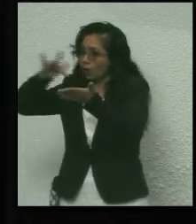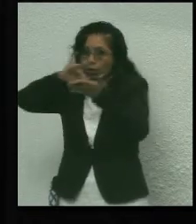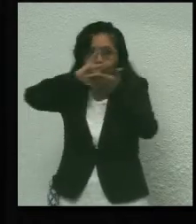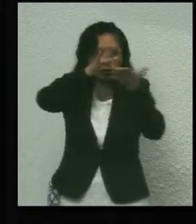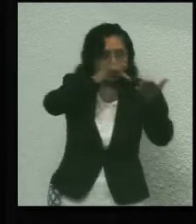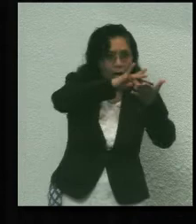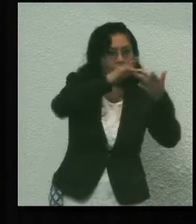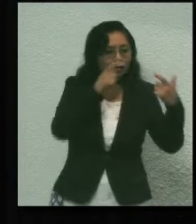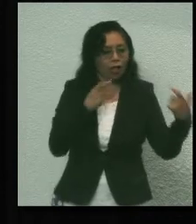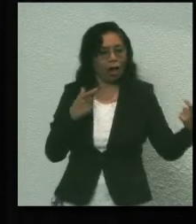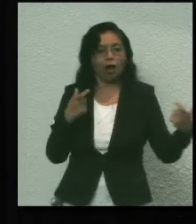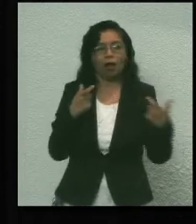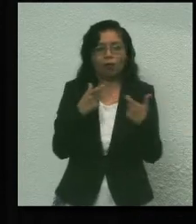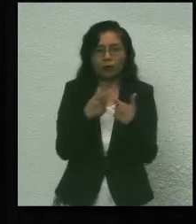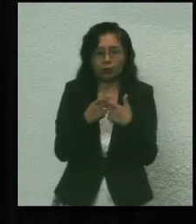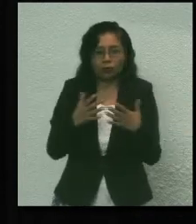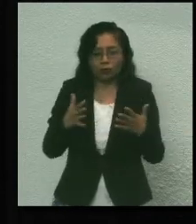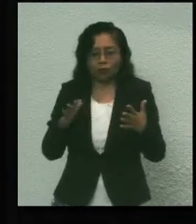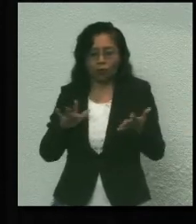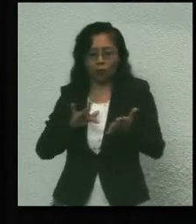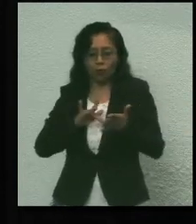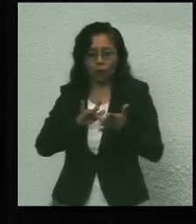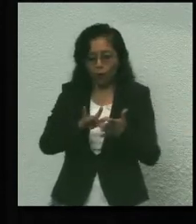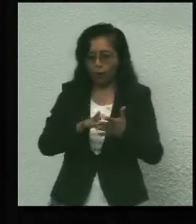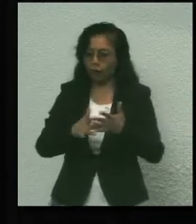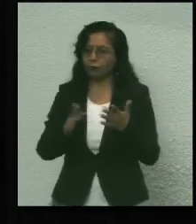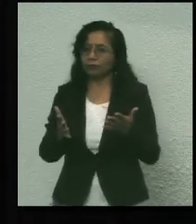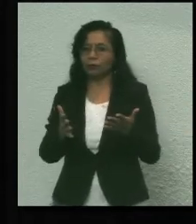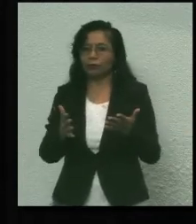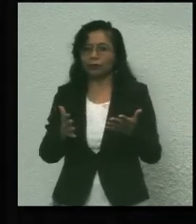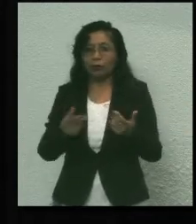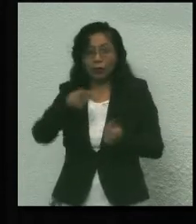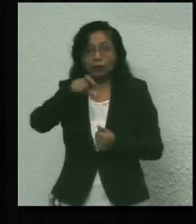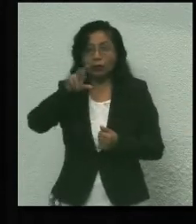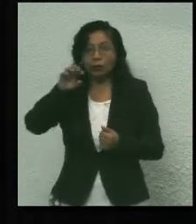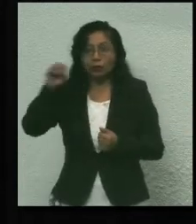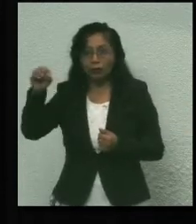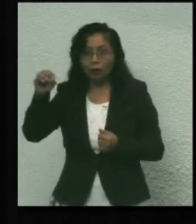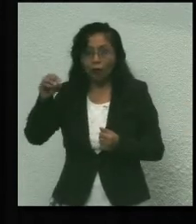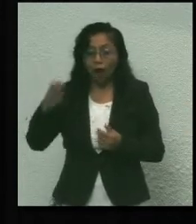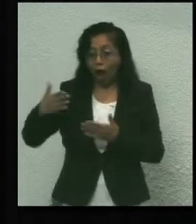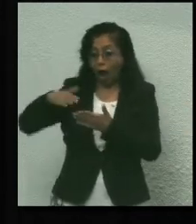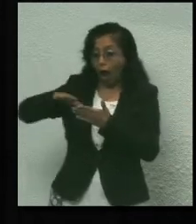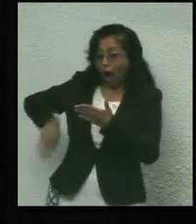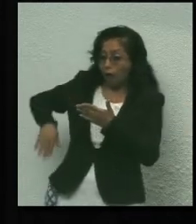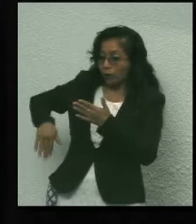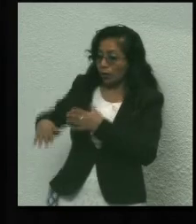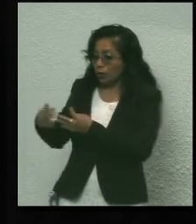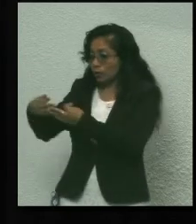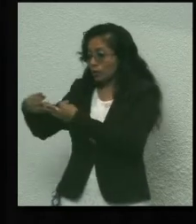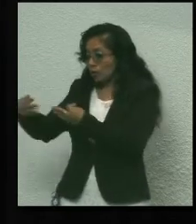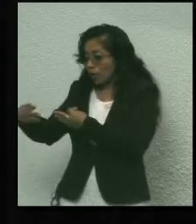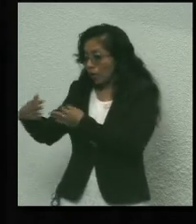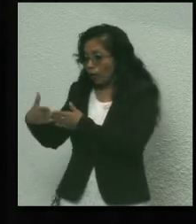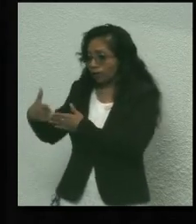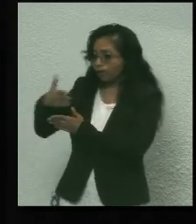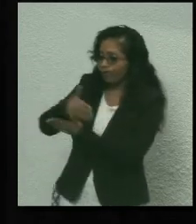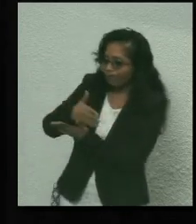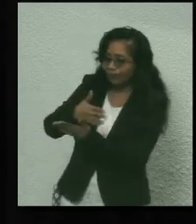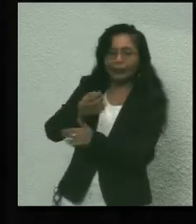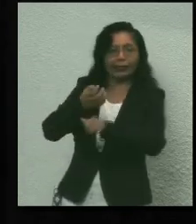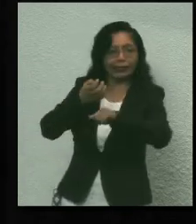y a la suma de voluntades, se ha logrado que Quintana Roo pase de territorio a Estado